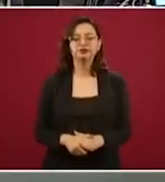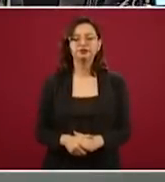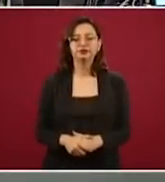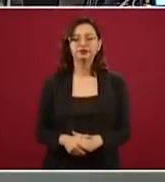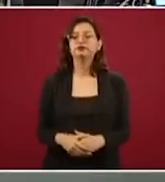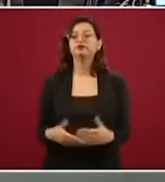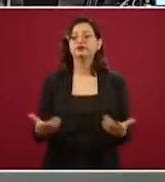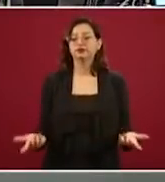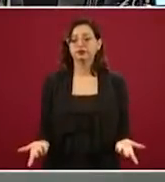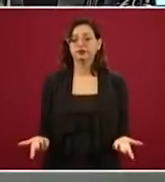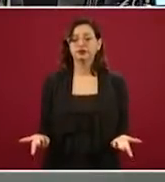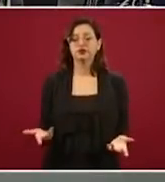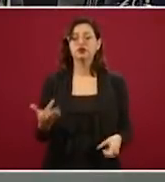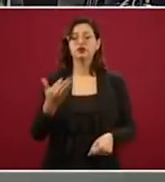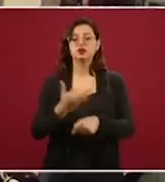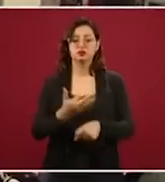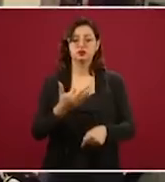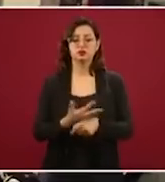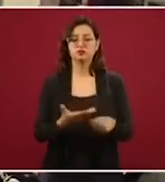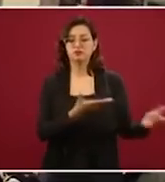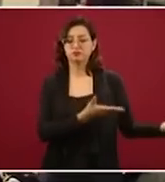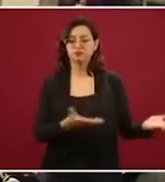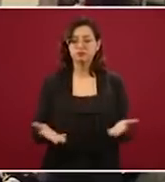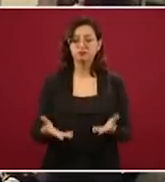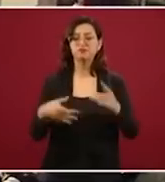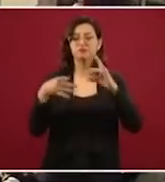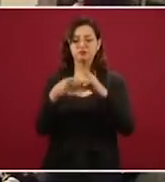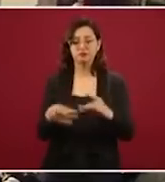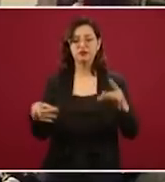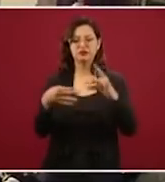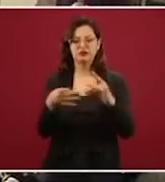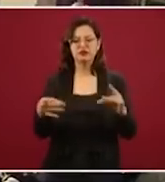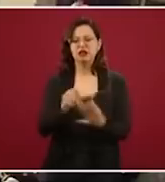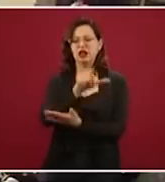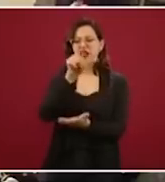aquí una exposición quienes